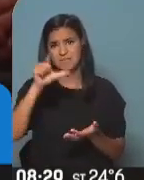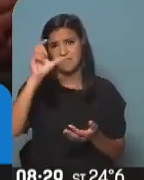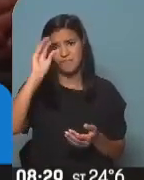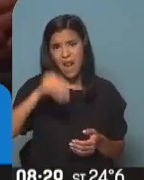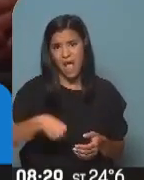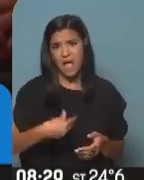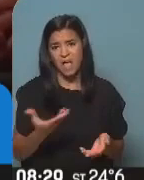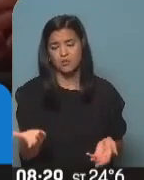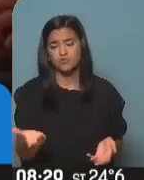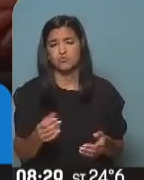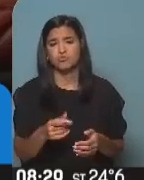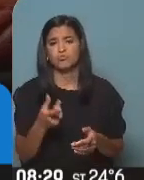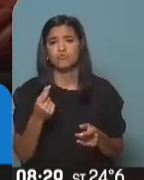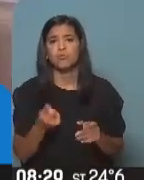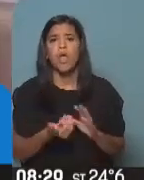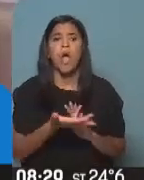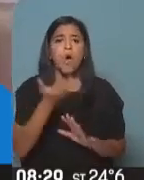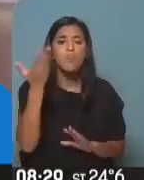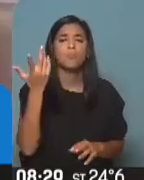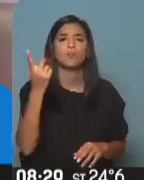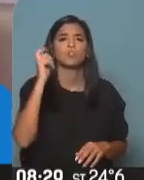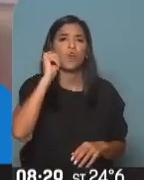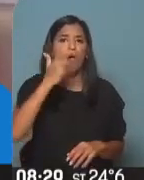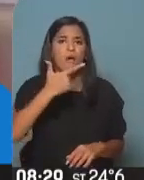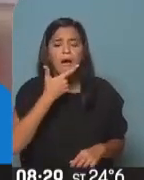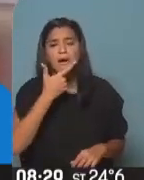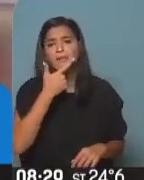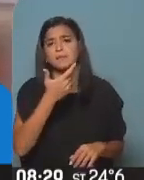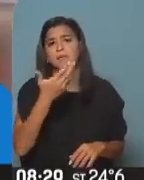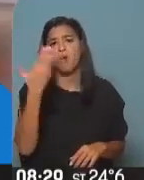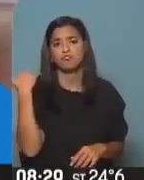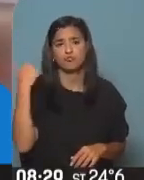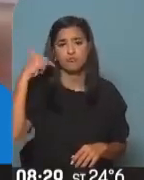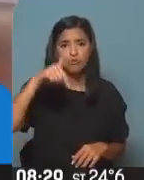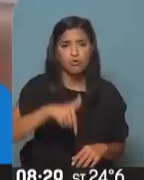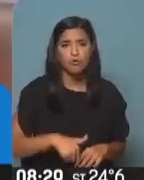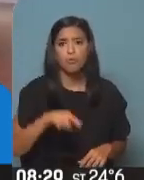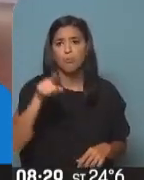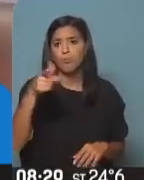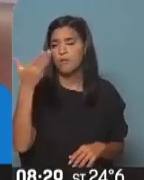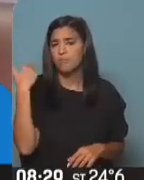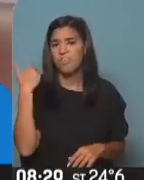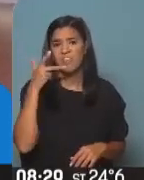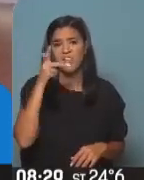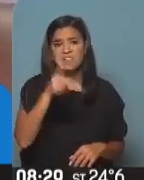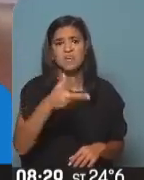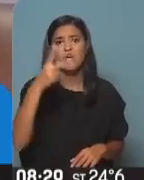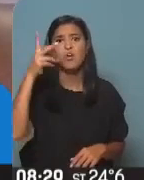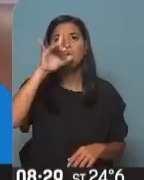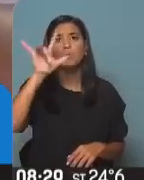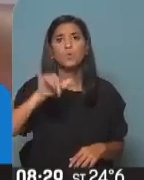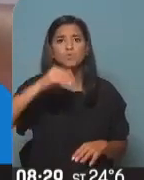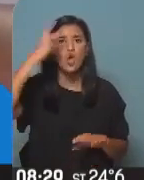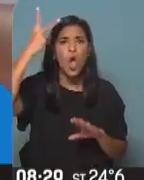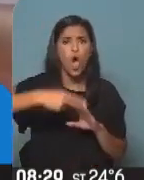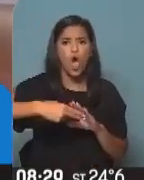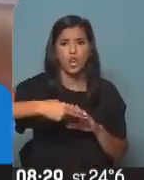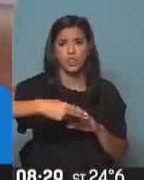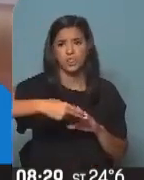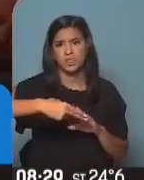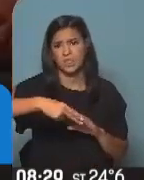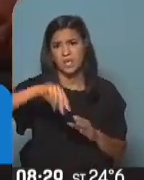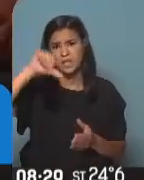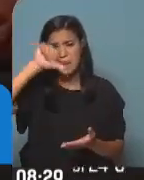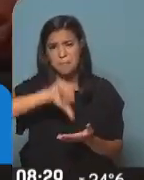es el aumento del gas, ayer y hoy también, vos marcabas hace un rato, los cortes generalizados de luz Sí. que hay en todo el